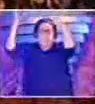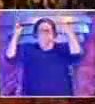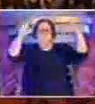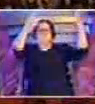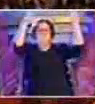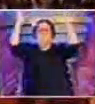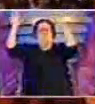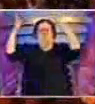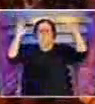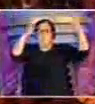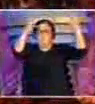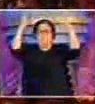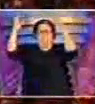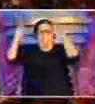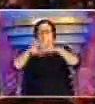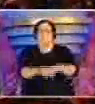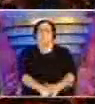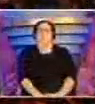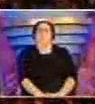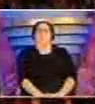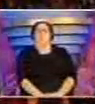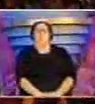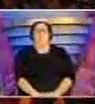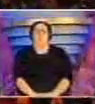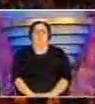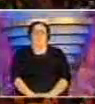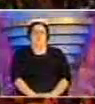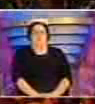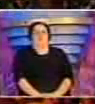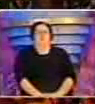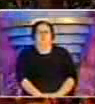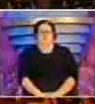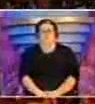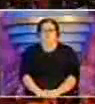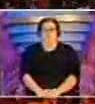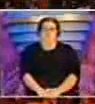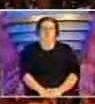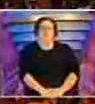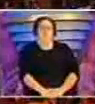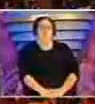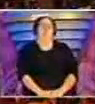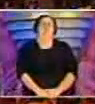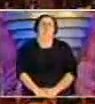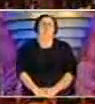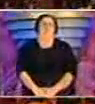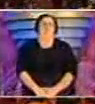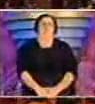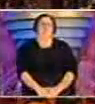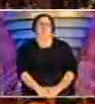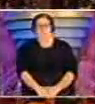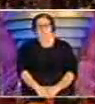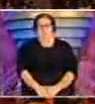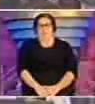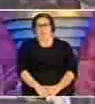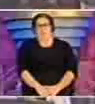minutos, que les ha sobrado algo más de 4 minutos. Ahí se acercarán para saludar, para agradecer al público. Momento este propio